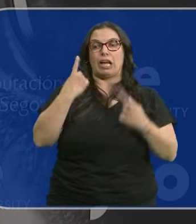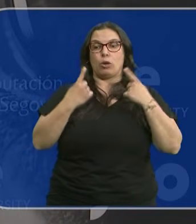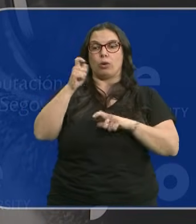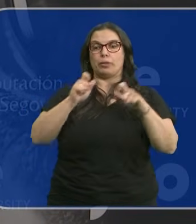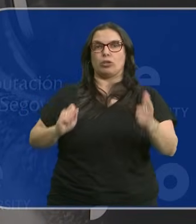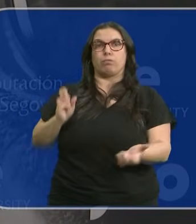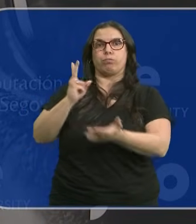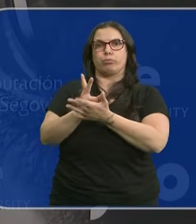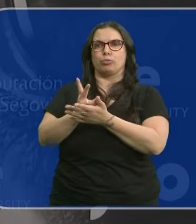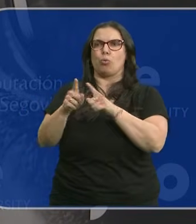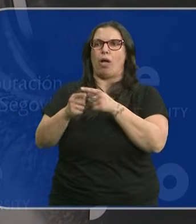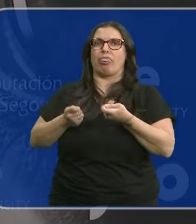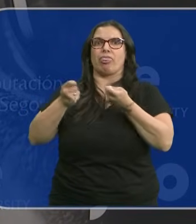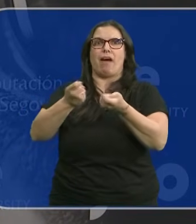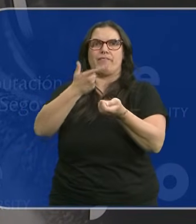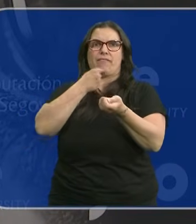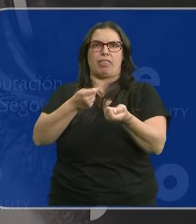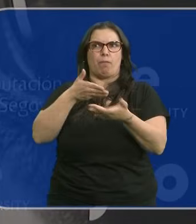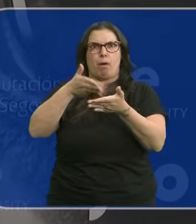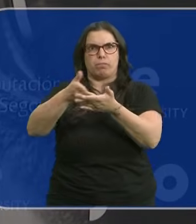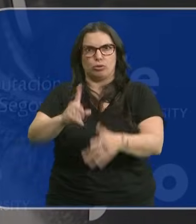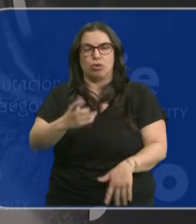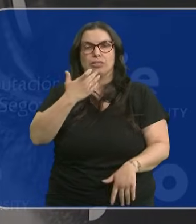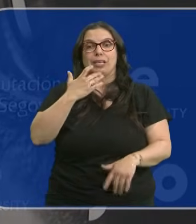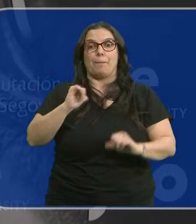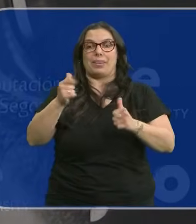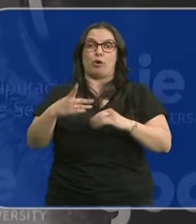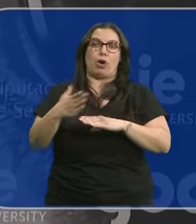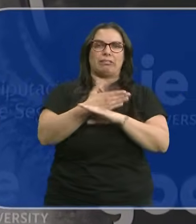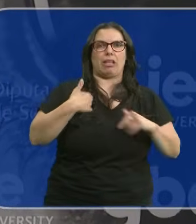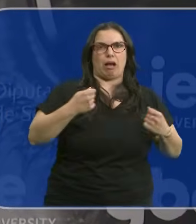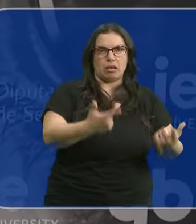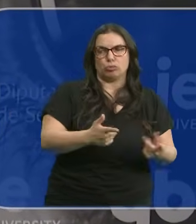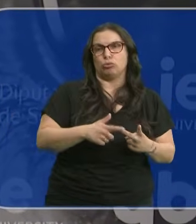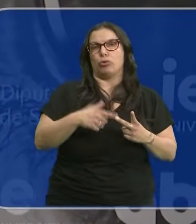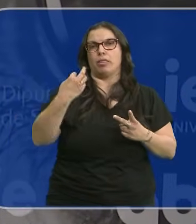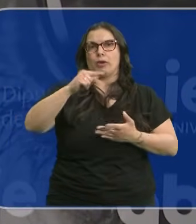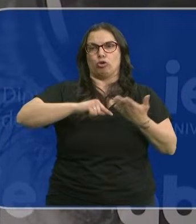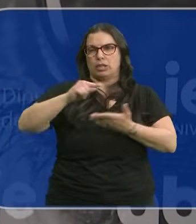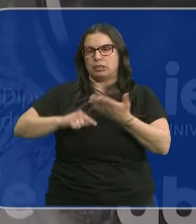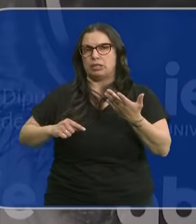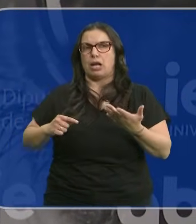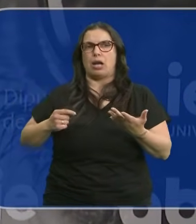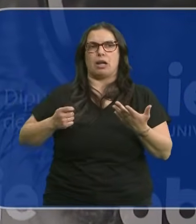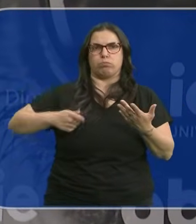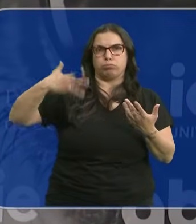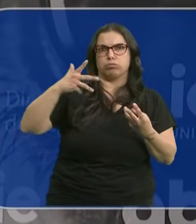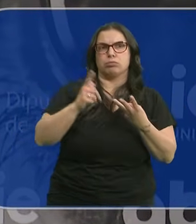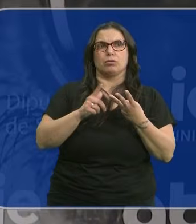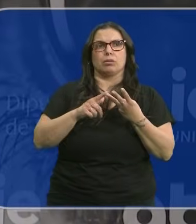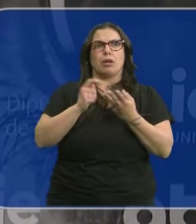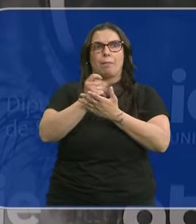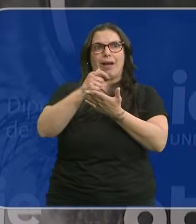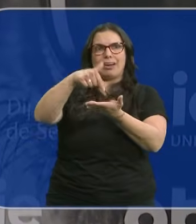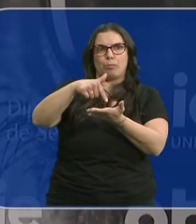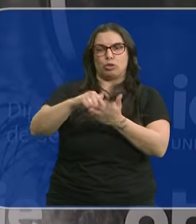tengan una alfombra roja, que se lo pongamos fácil, no tan difícil, ¿no? Entonces, claro, si antes de empezar ya tienes costes, ya tienes que contratar a gente con costes muy altos, tienes que